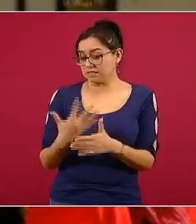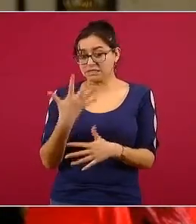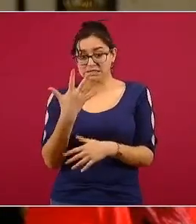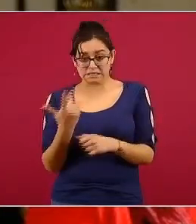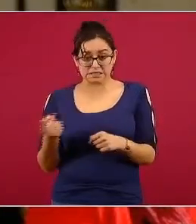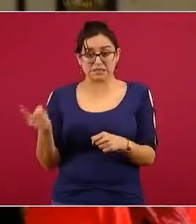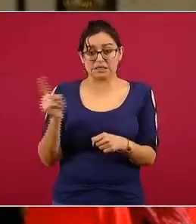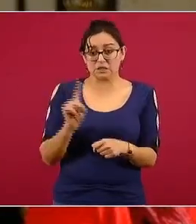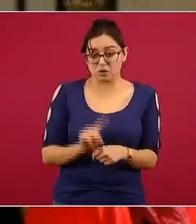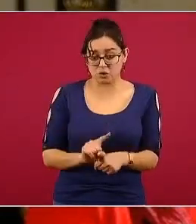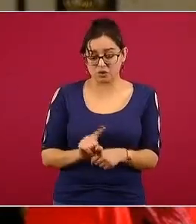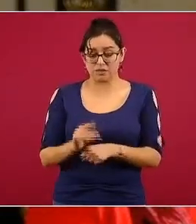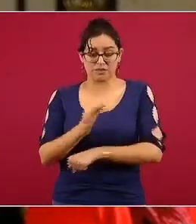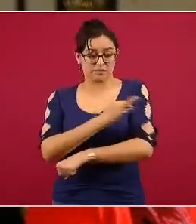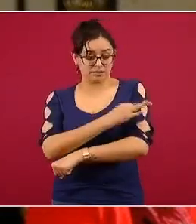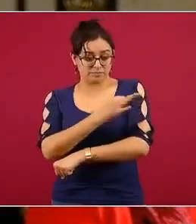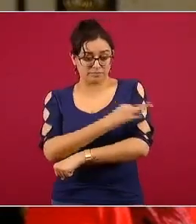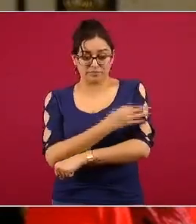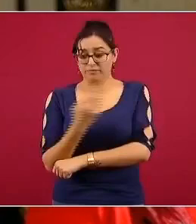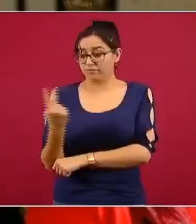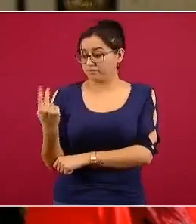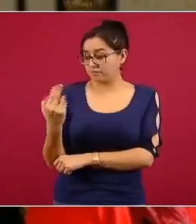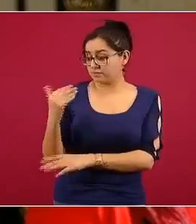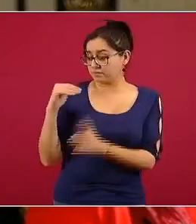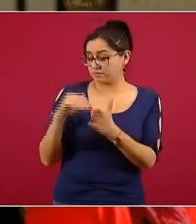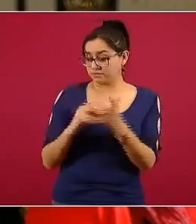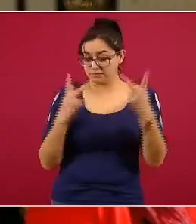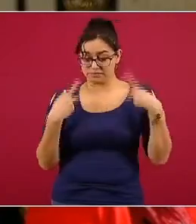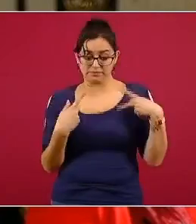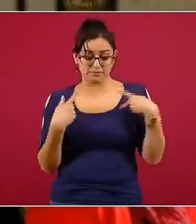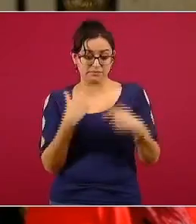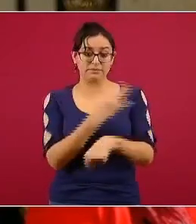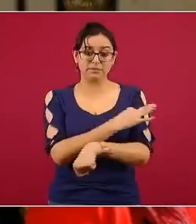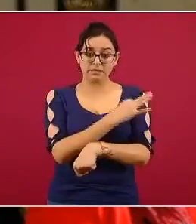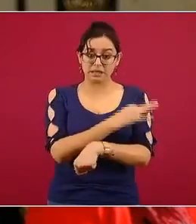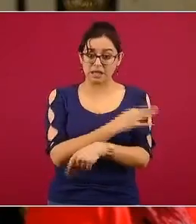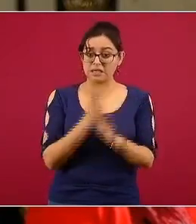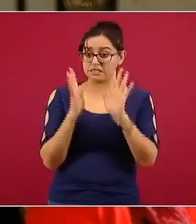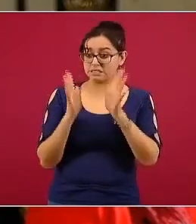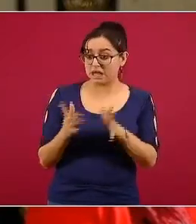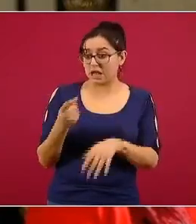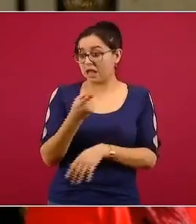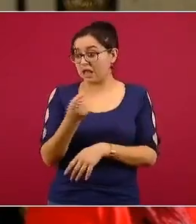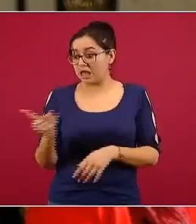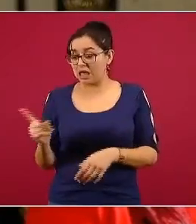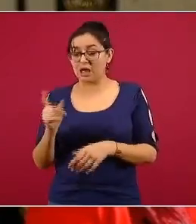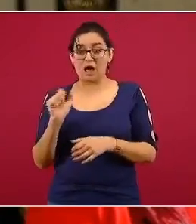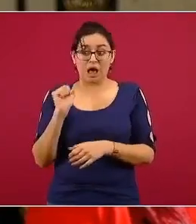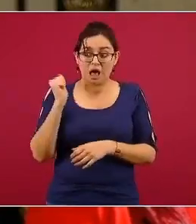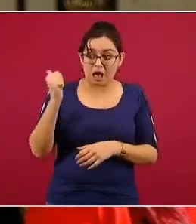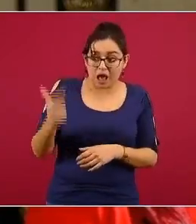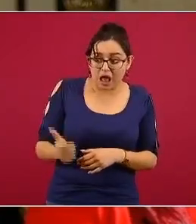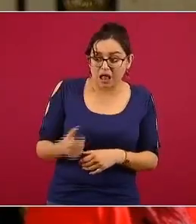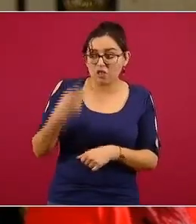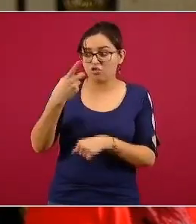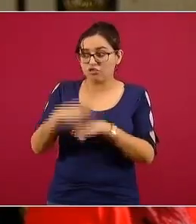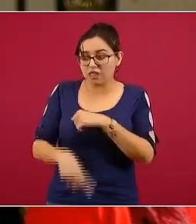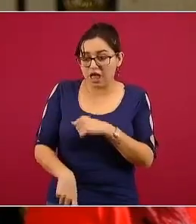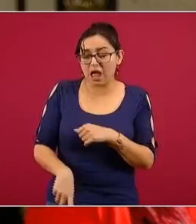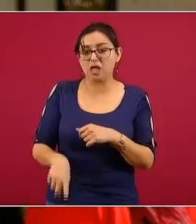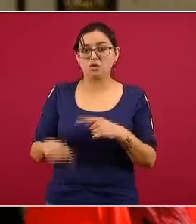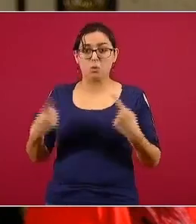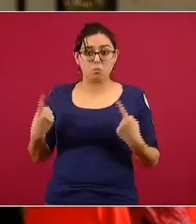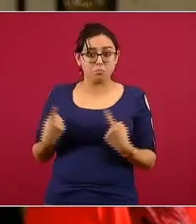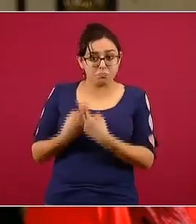estos 25,000 personas que ya fueron vacunados, ¿se ha presentado alguna reacción? Y si hay